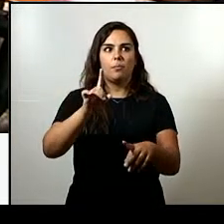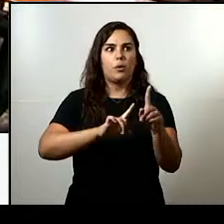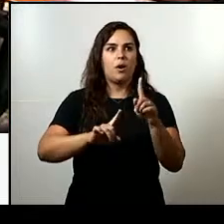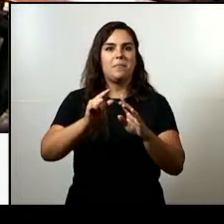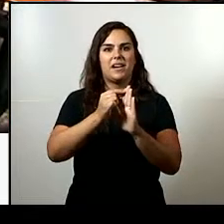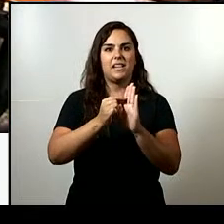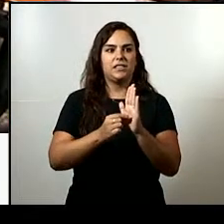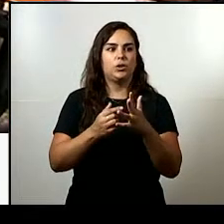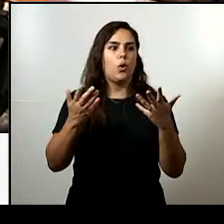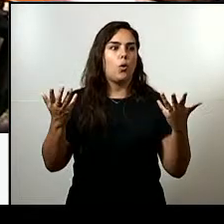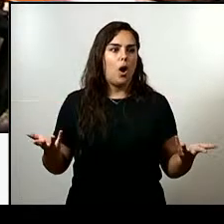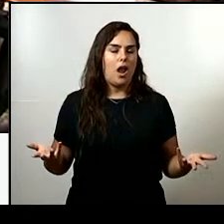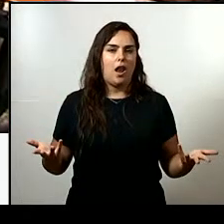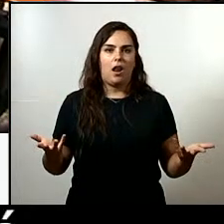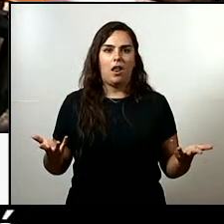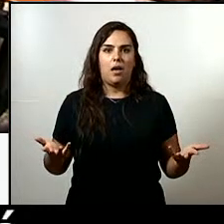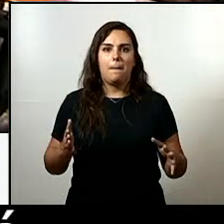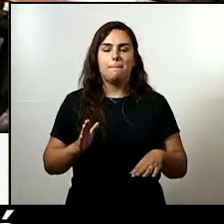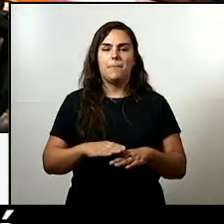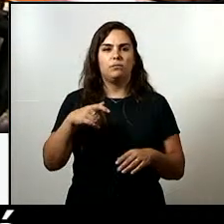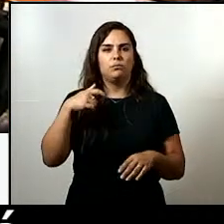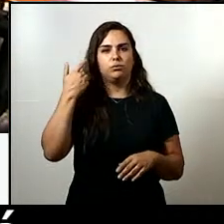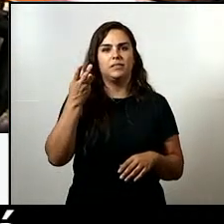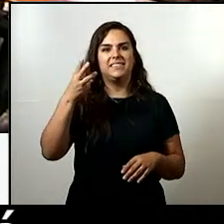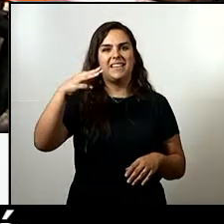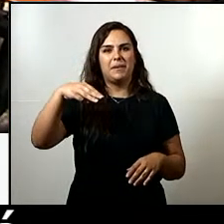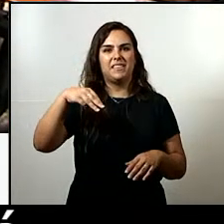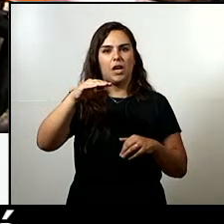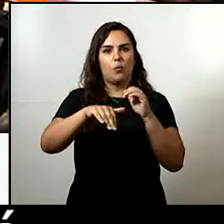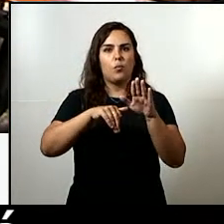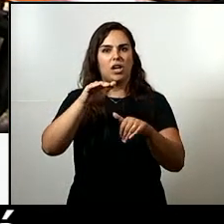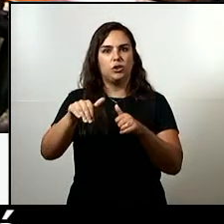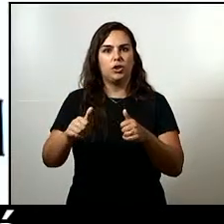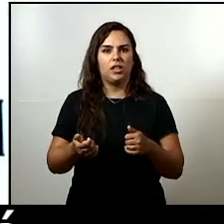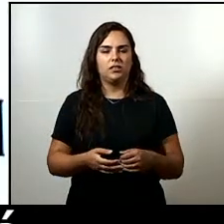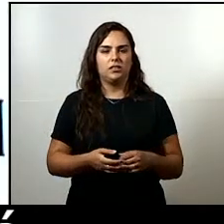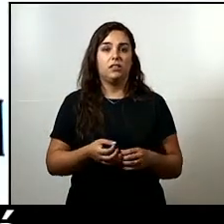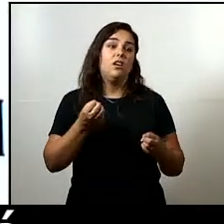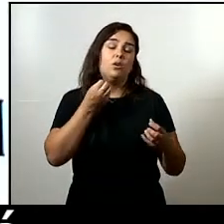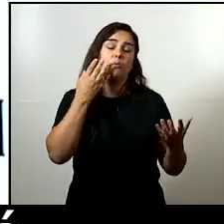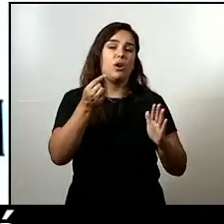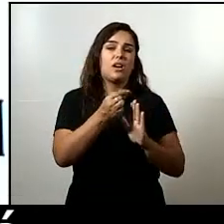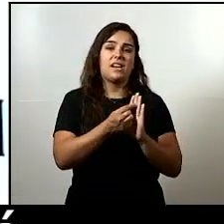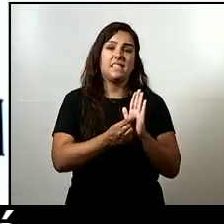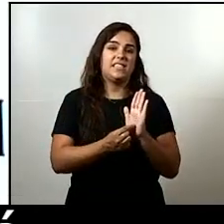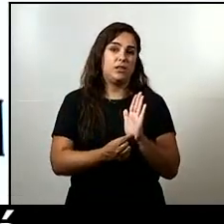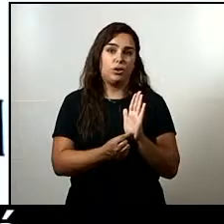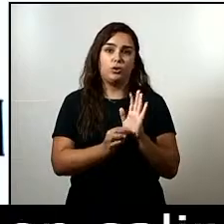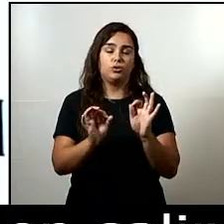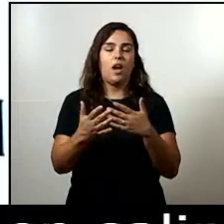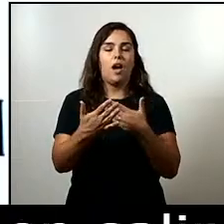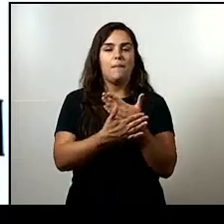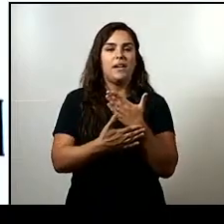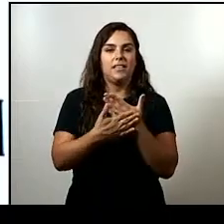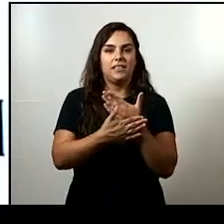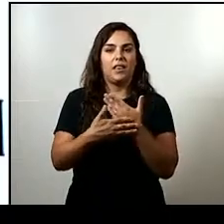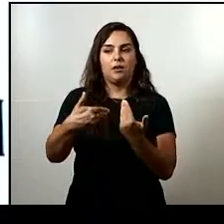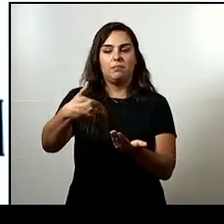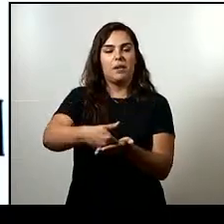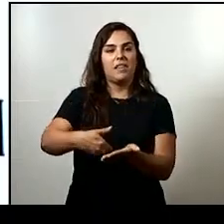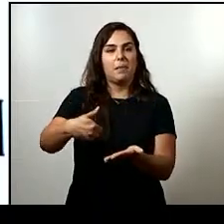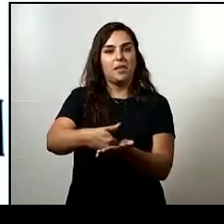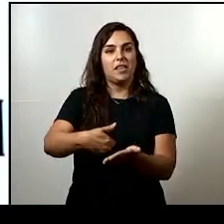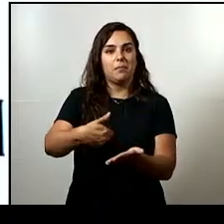requisitos ha habido para que ha tardado 3 meses en salir la convocatoria. Bueno, los requisitos son los que la Administración nos va pidiendo